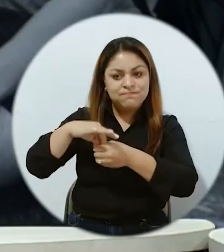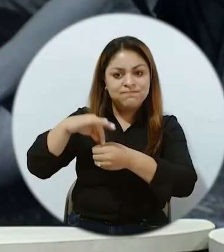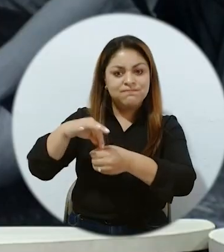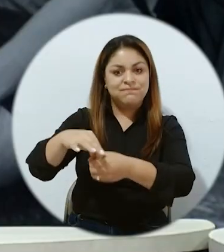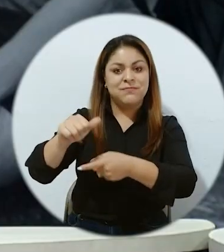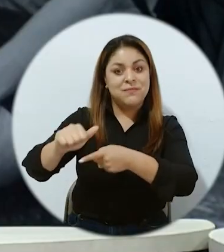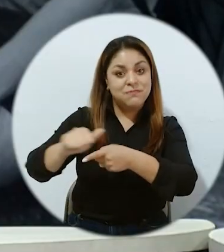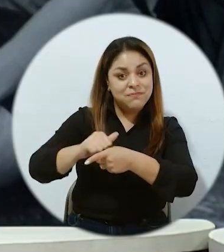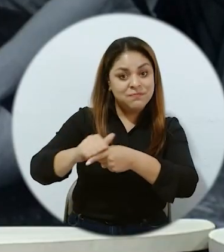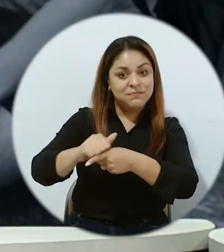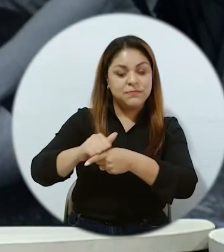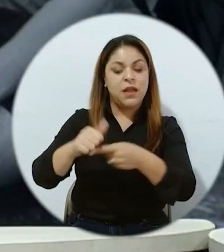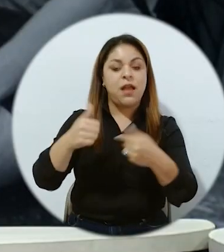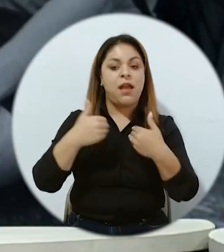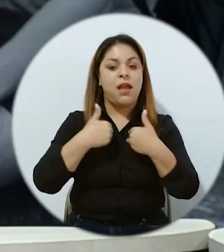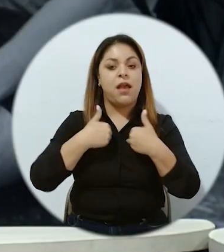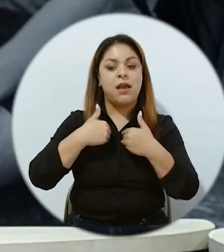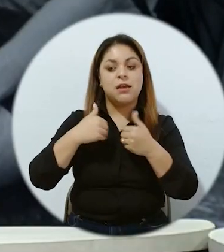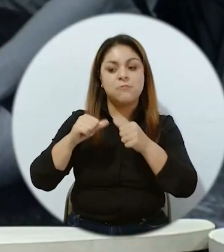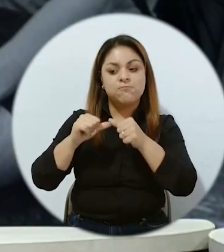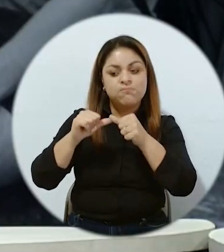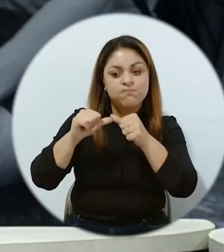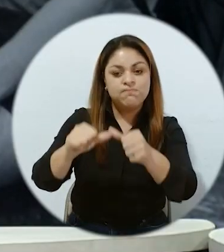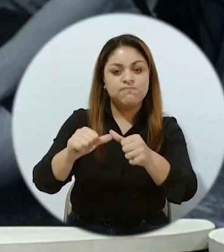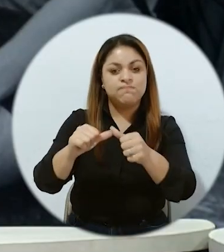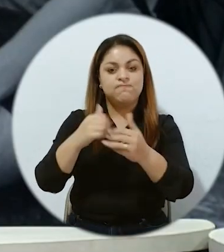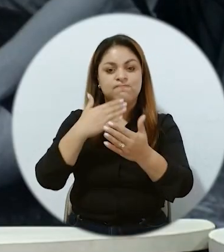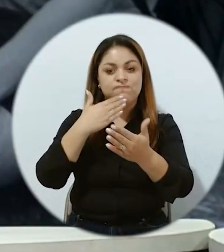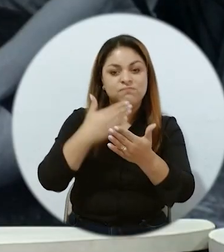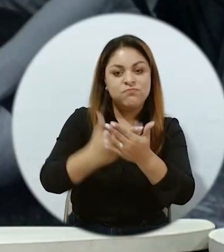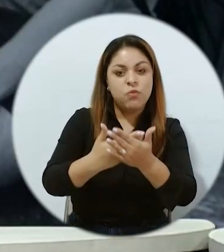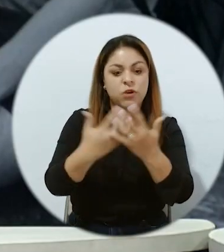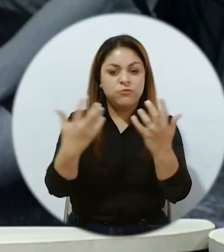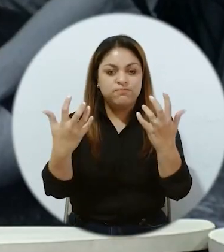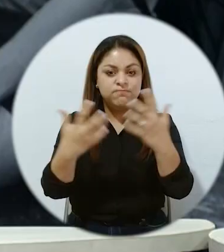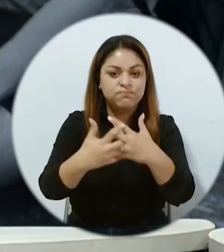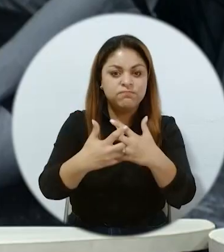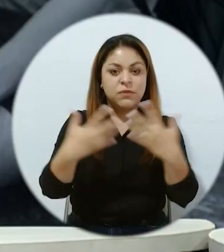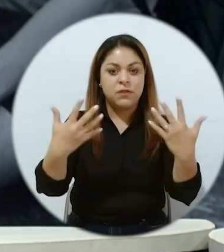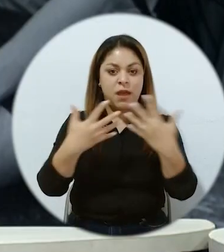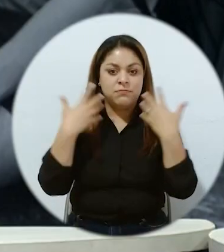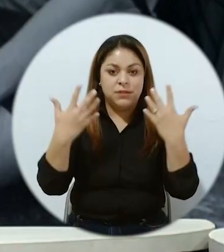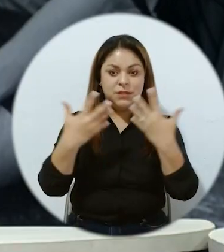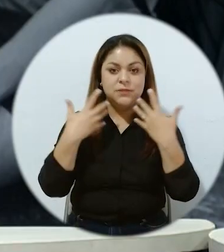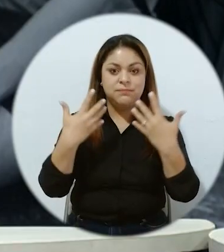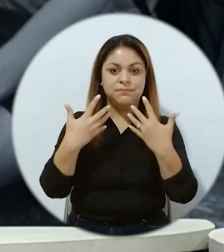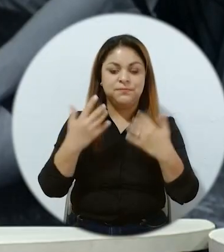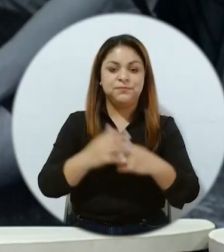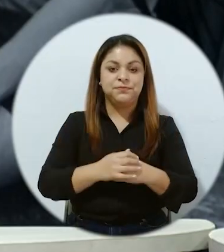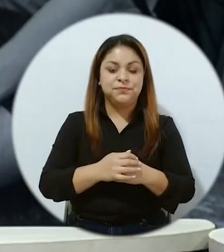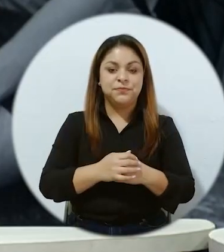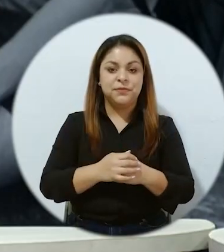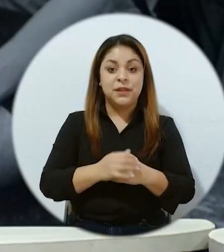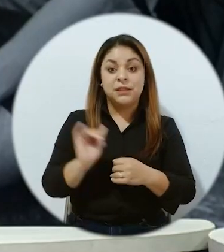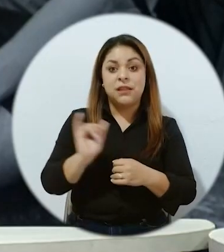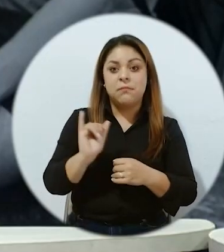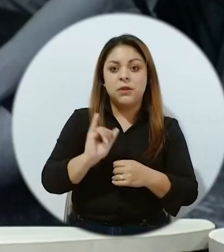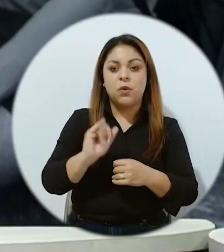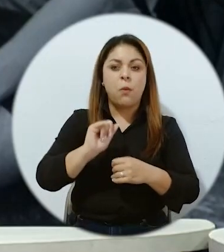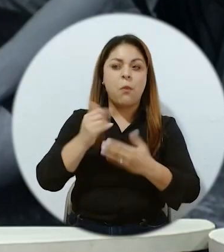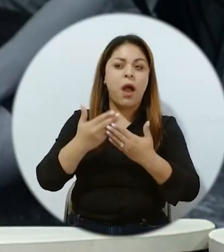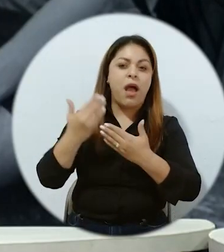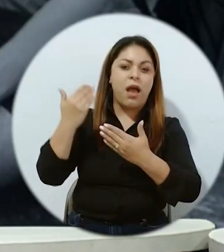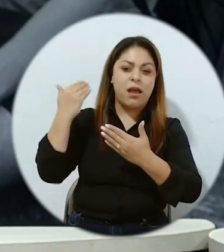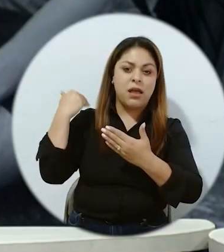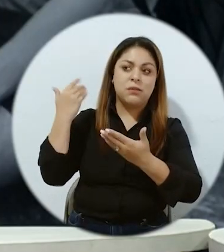agrícolas precisamente esa sostenibilidad, esa convivencia con el ambiente, ese también volver a